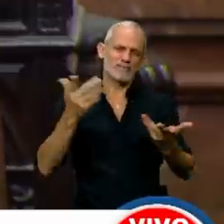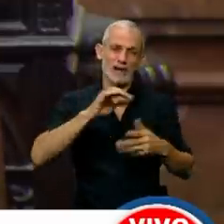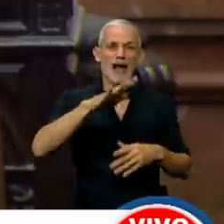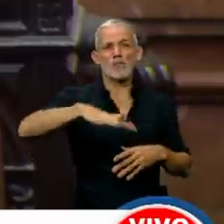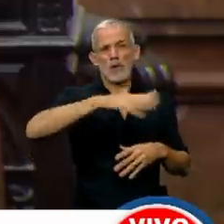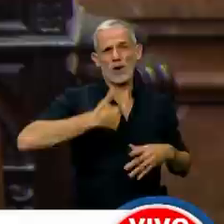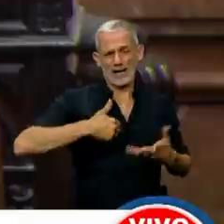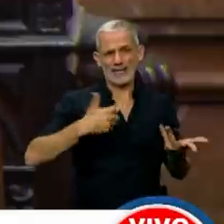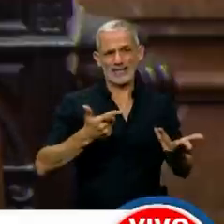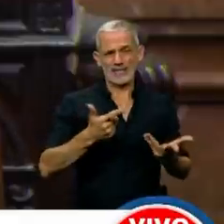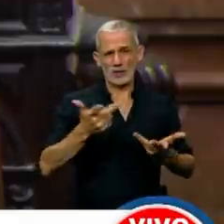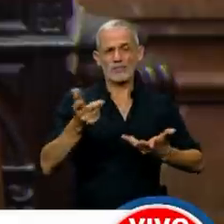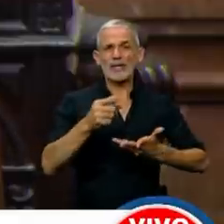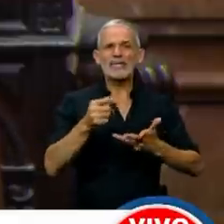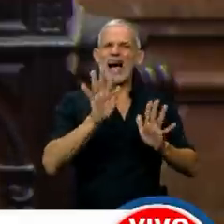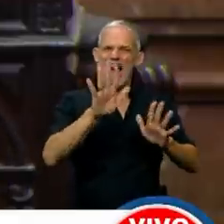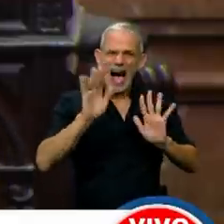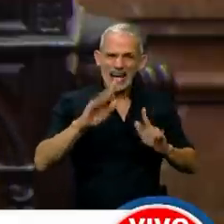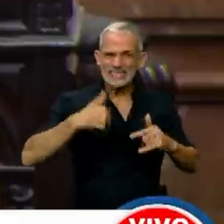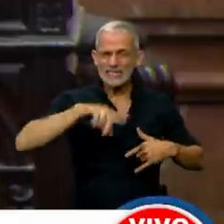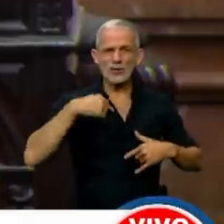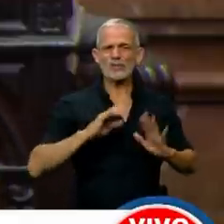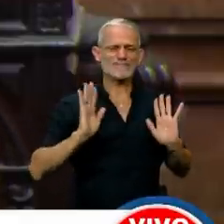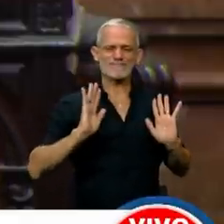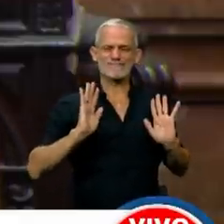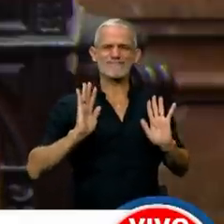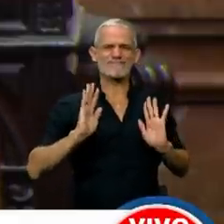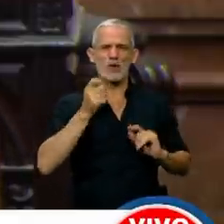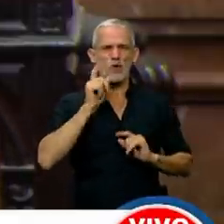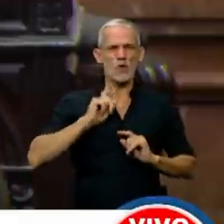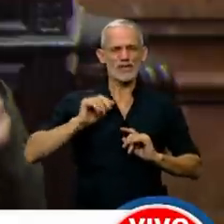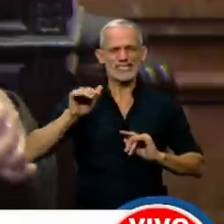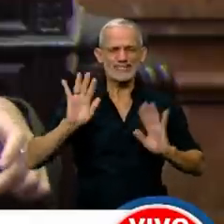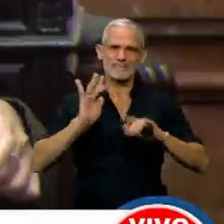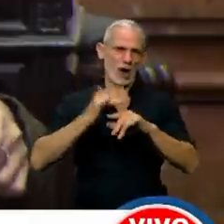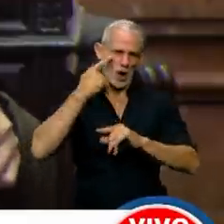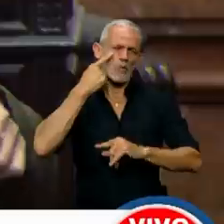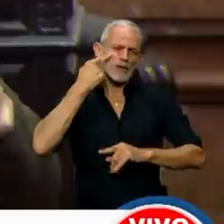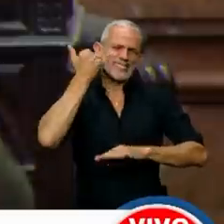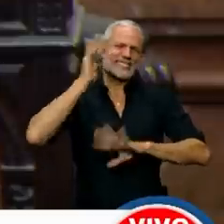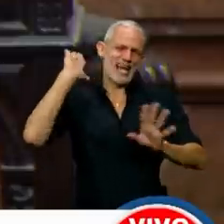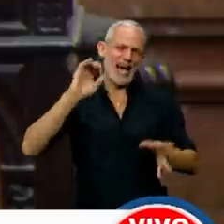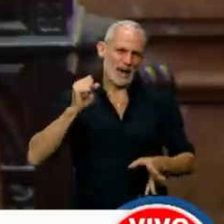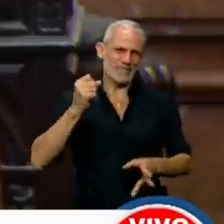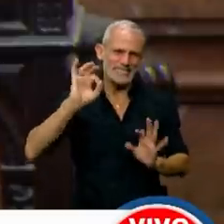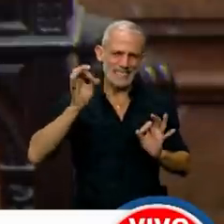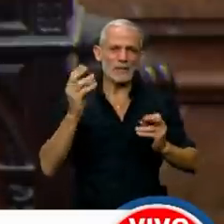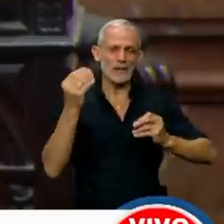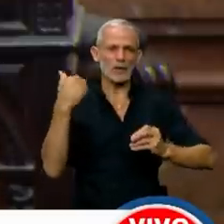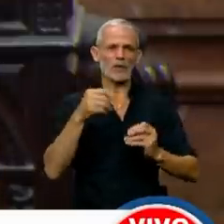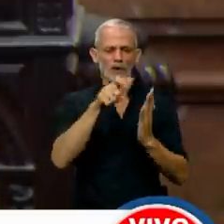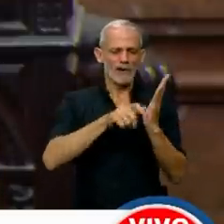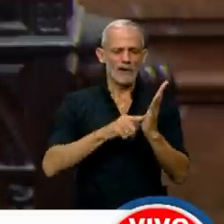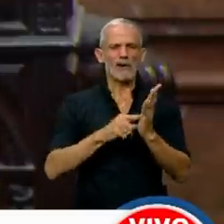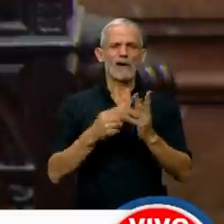argentino y por ese sendero nosotros no vamos a caminar no vamos a transitar ya lo conocemos sabemos las recetas